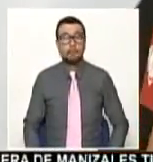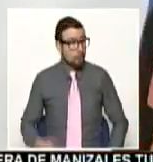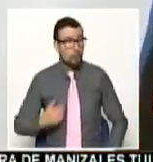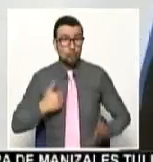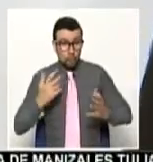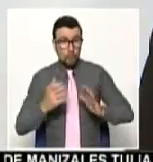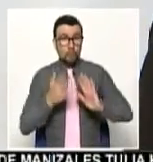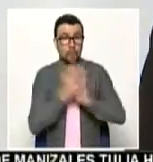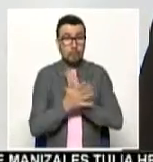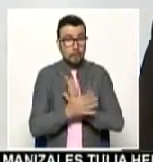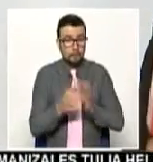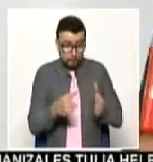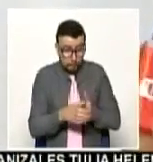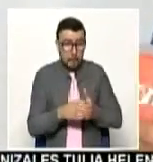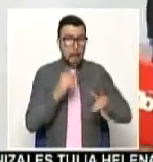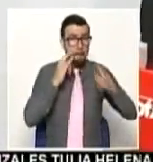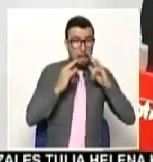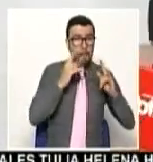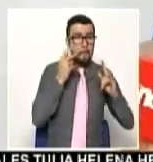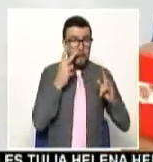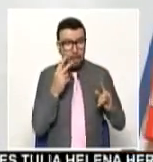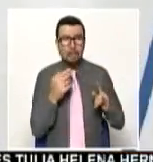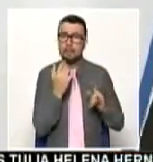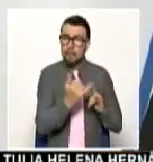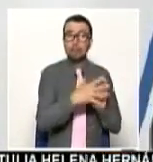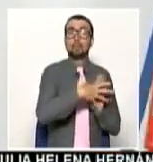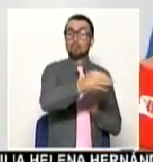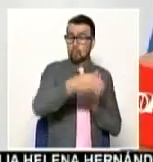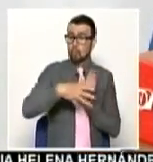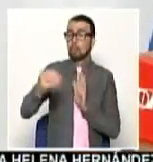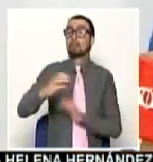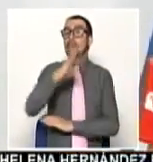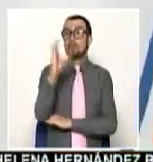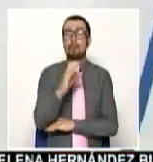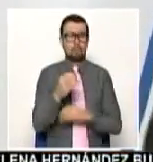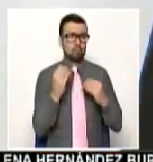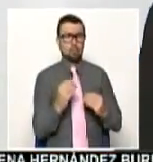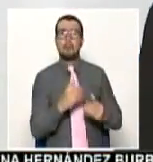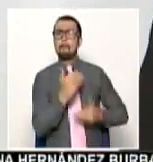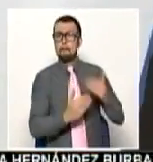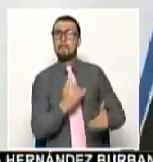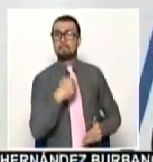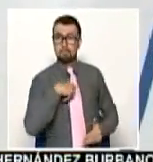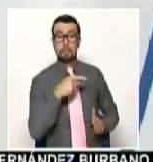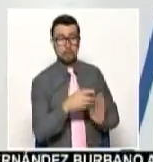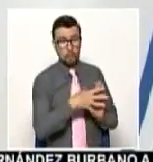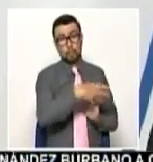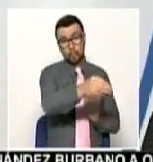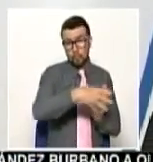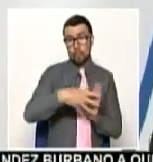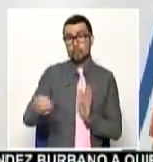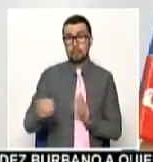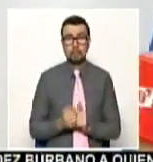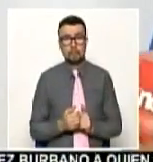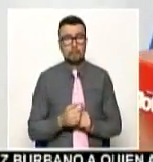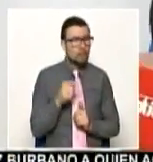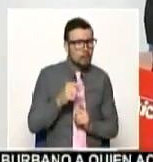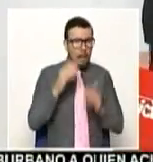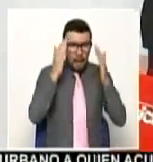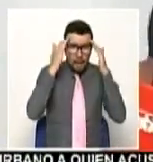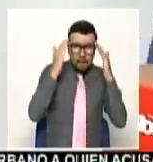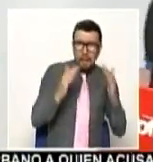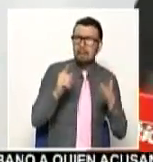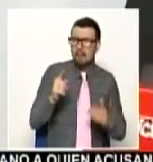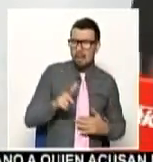señores televidentes, que la personería de Pereira, digamos que es modelo a nivel nacional en muchos procesos. Están muy atentos a esos requerimientos de los